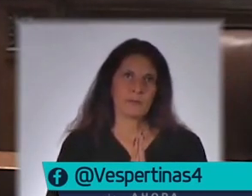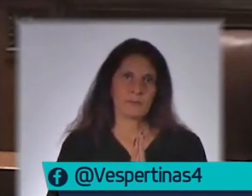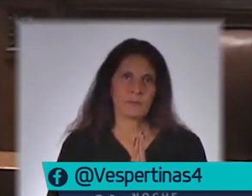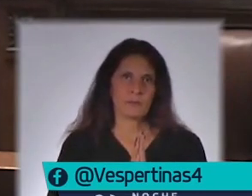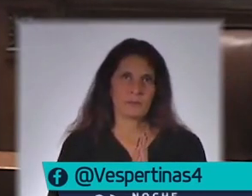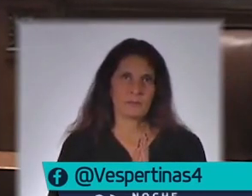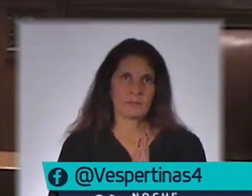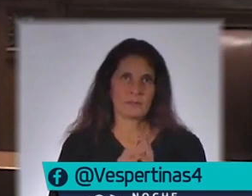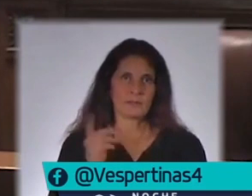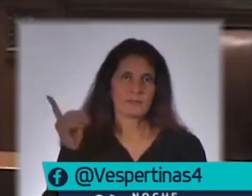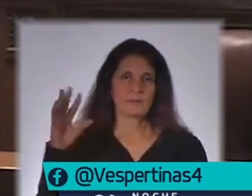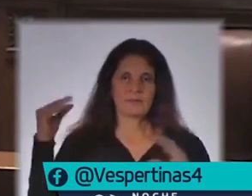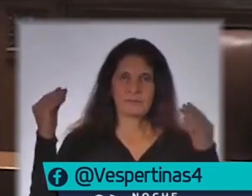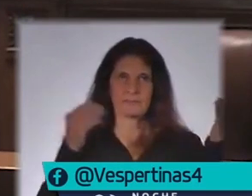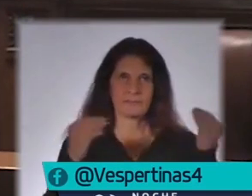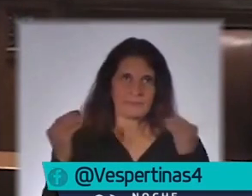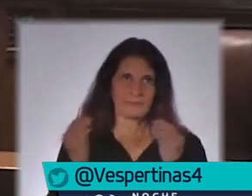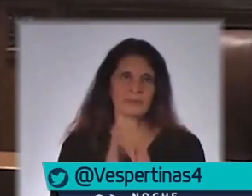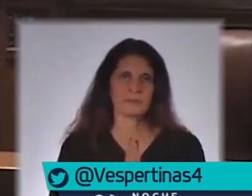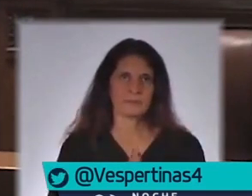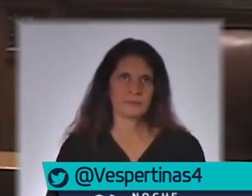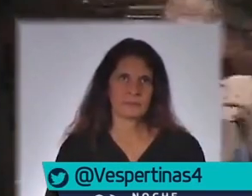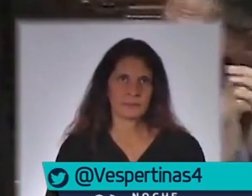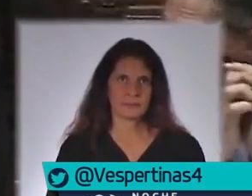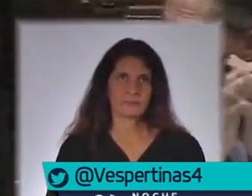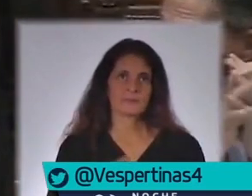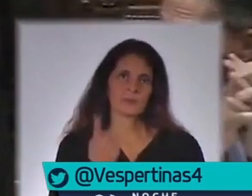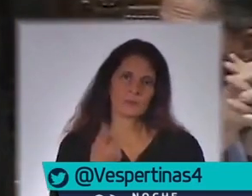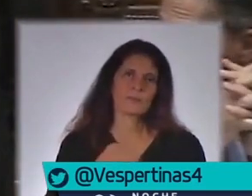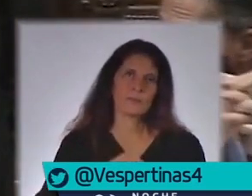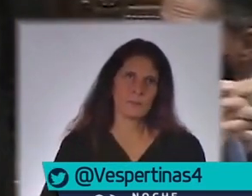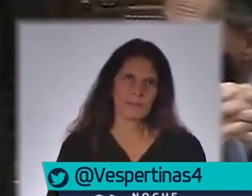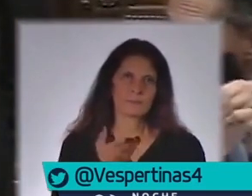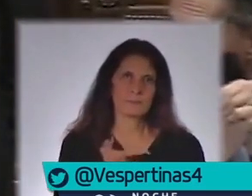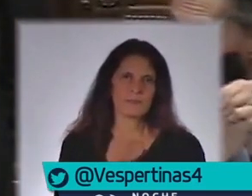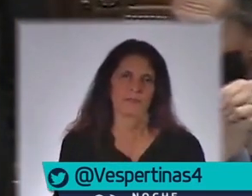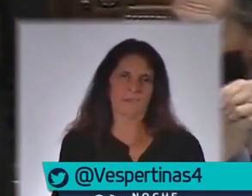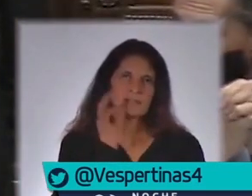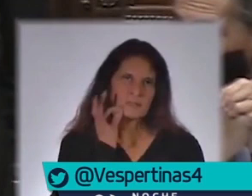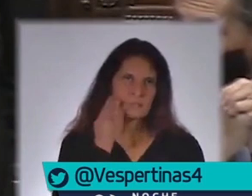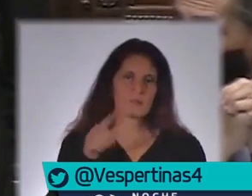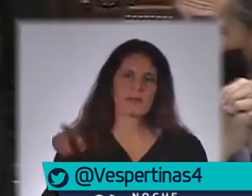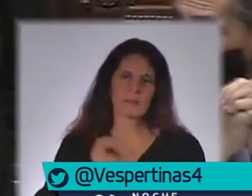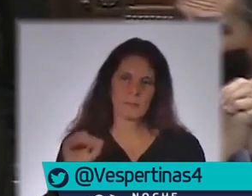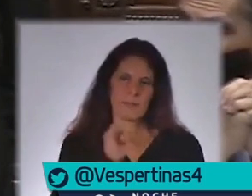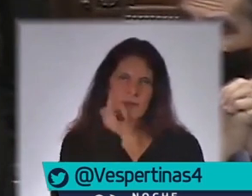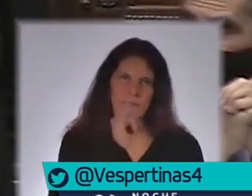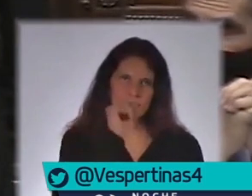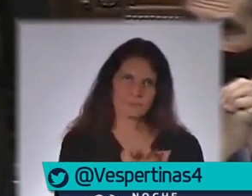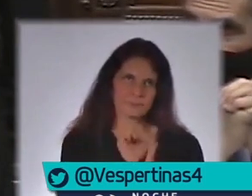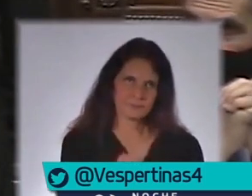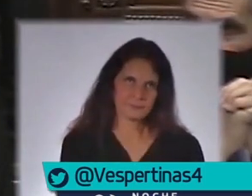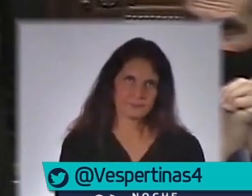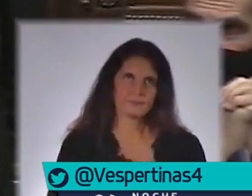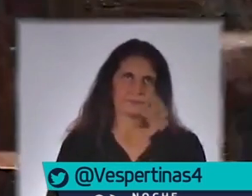dé el amparo de la palabra. Sí, voy a amparar a la señora diputada. Una vez más solicitamos silencio para que pueda desarrollarlo